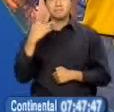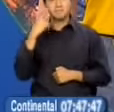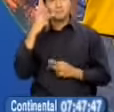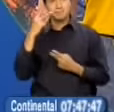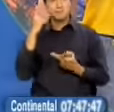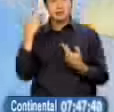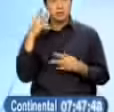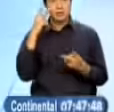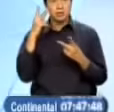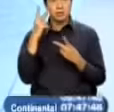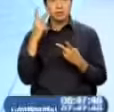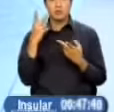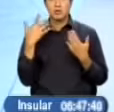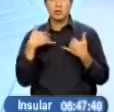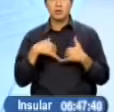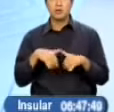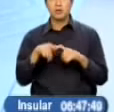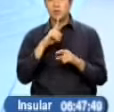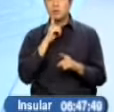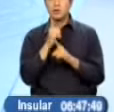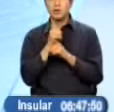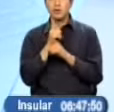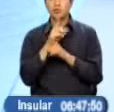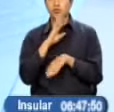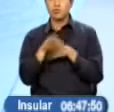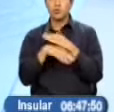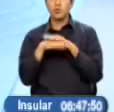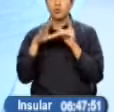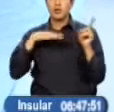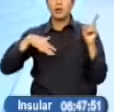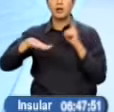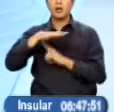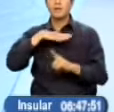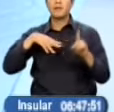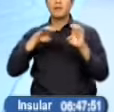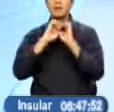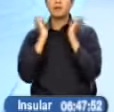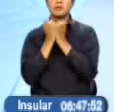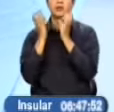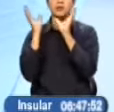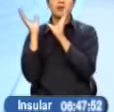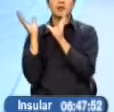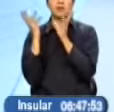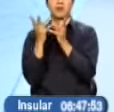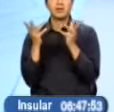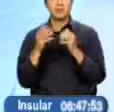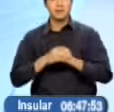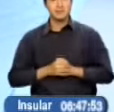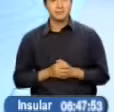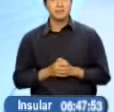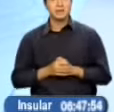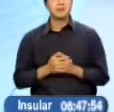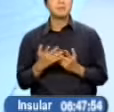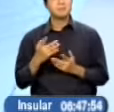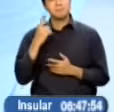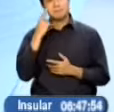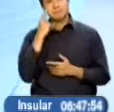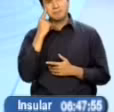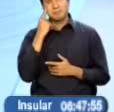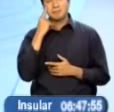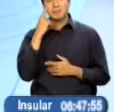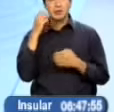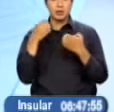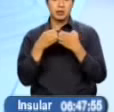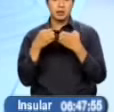tenemos ahora para poder dar el paso soledad y poder entrados mejor aceite del ambiente que se vive alrededor del estadio olímpico atahualpa pero control y vamos con las estadísticas de